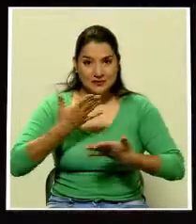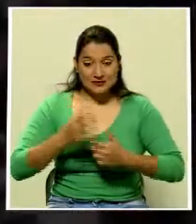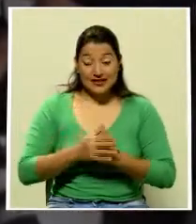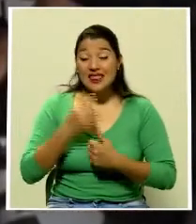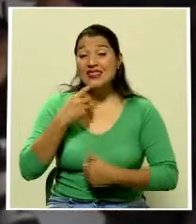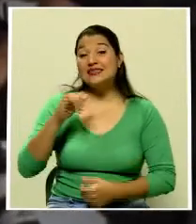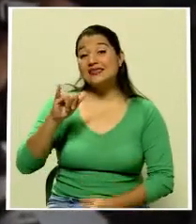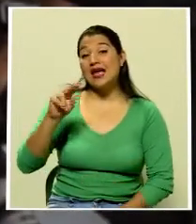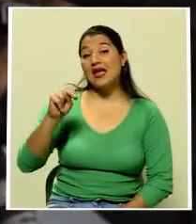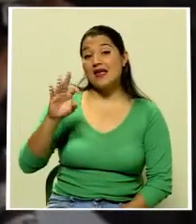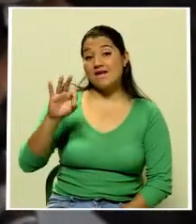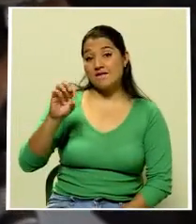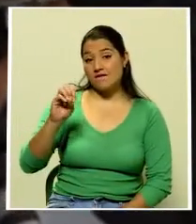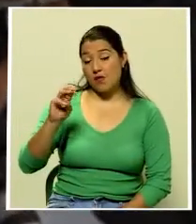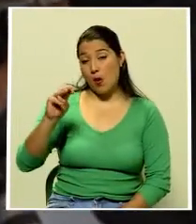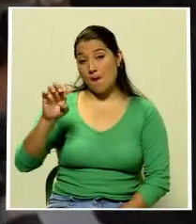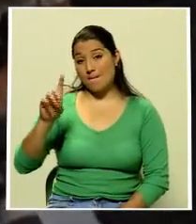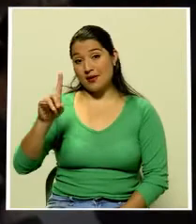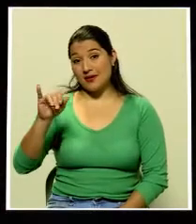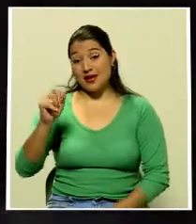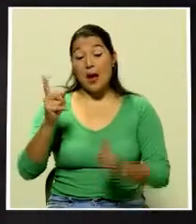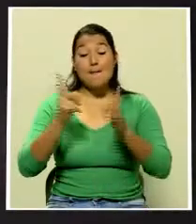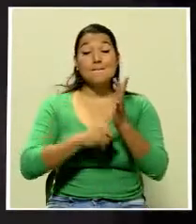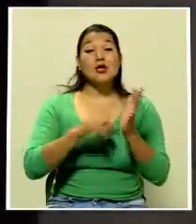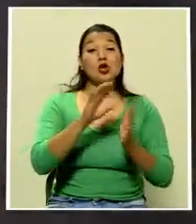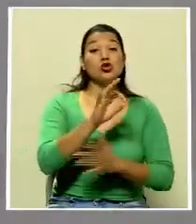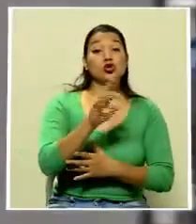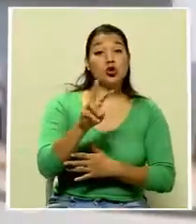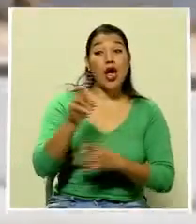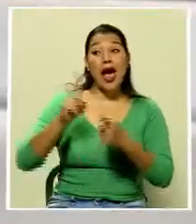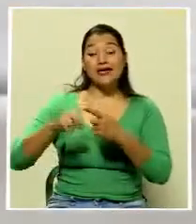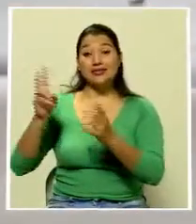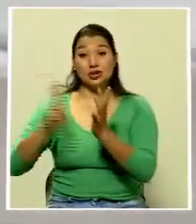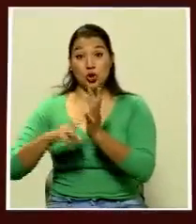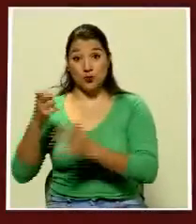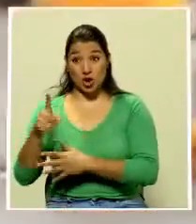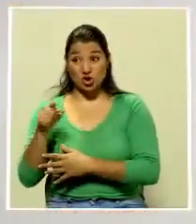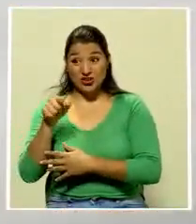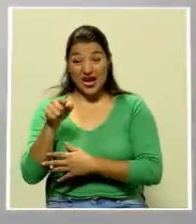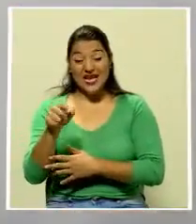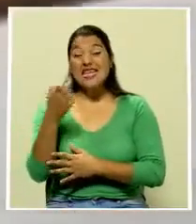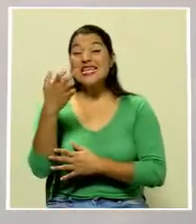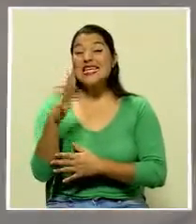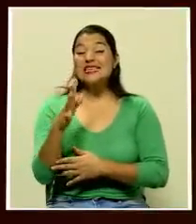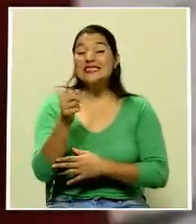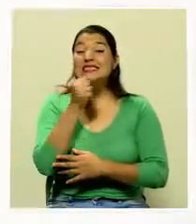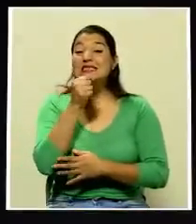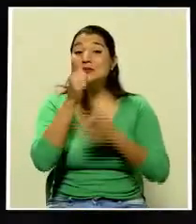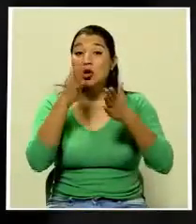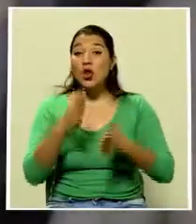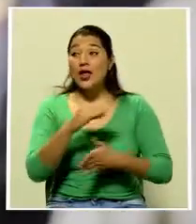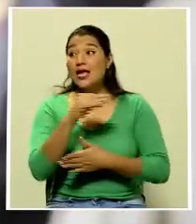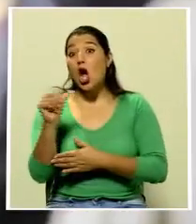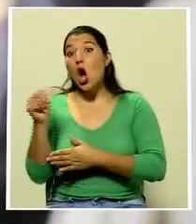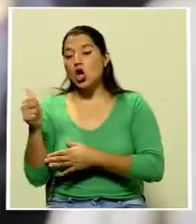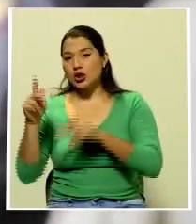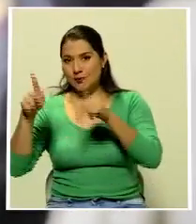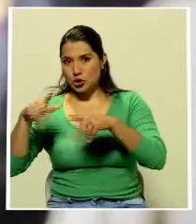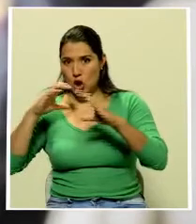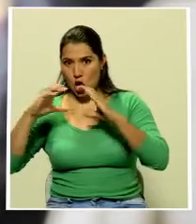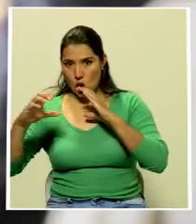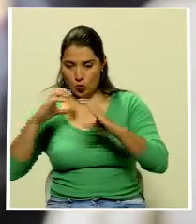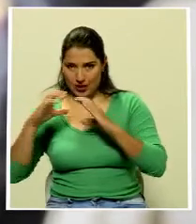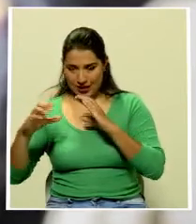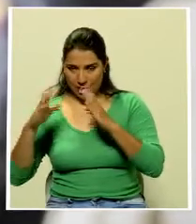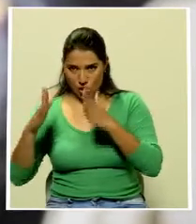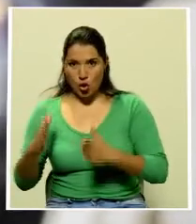Infoamérica, entre 1992 y el 2011 se registraban 15 periodistas y otros comunicadores visuales como